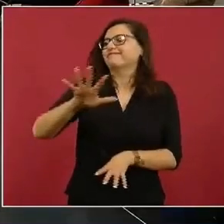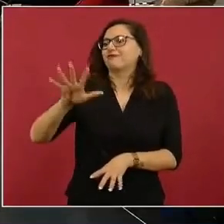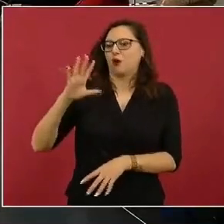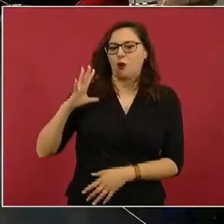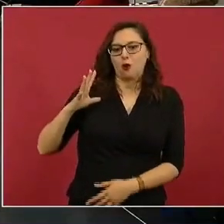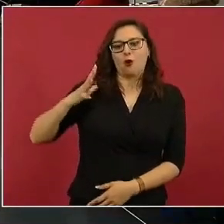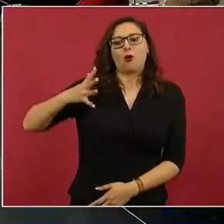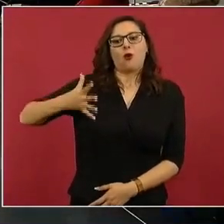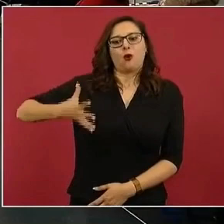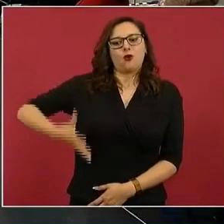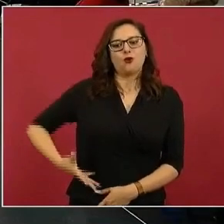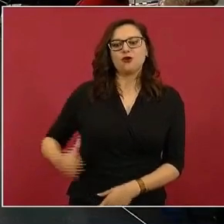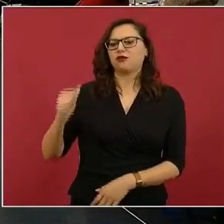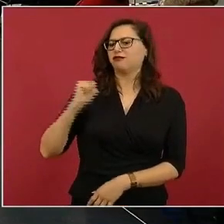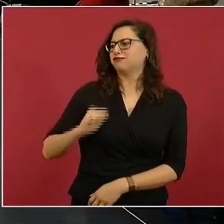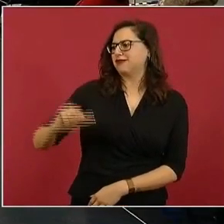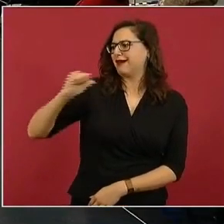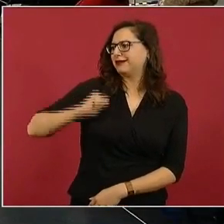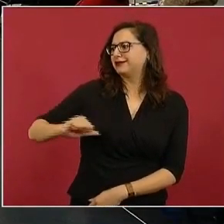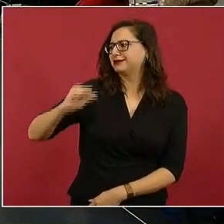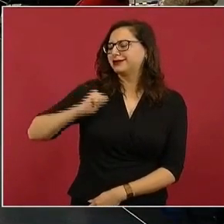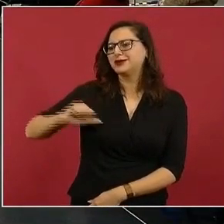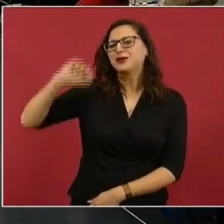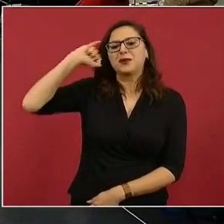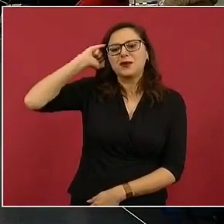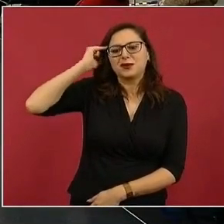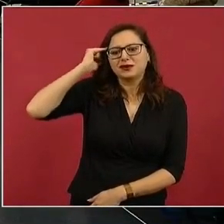de las grandes civilizaciones